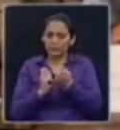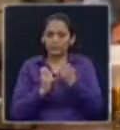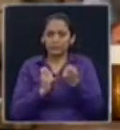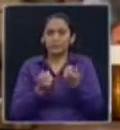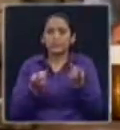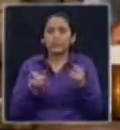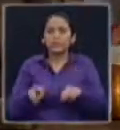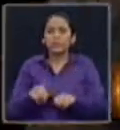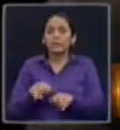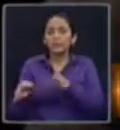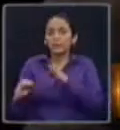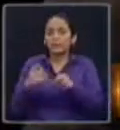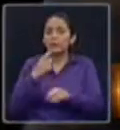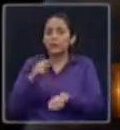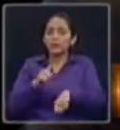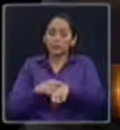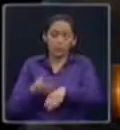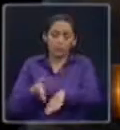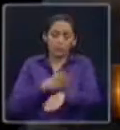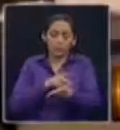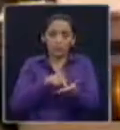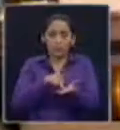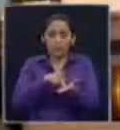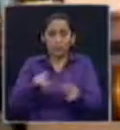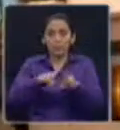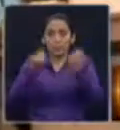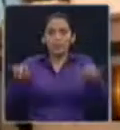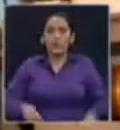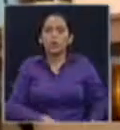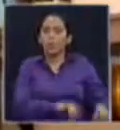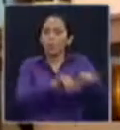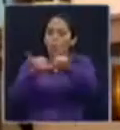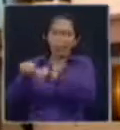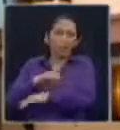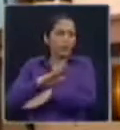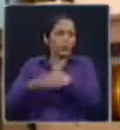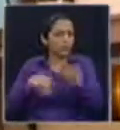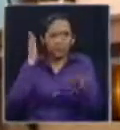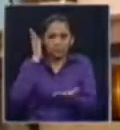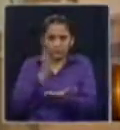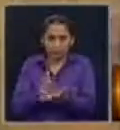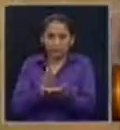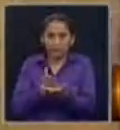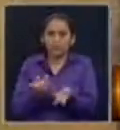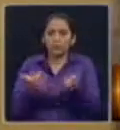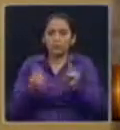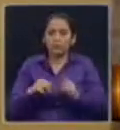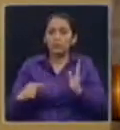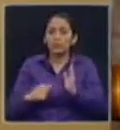en la eliminación del anticipo del impuesto a la renta para todas las empresas y rechazaron el incremento de